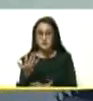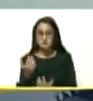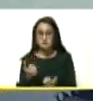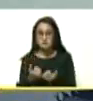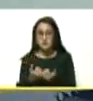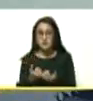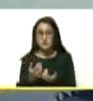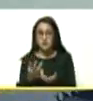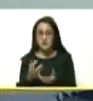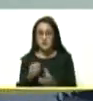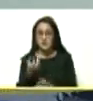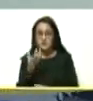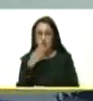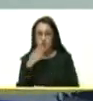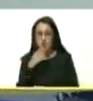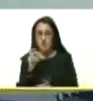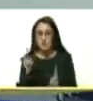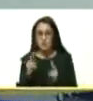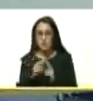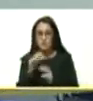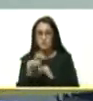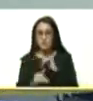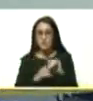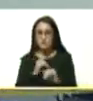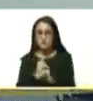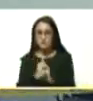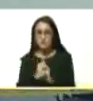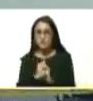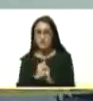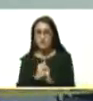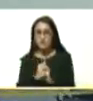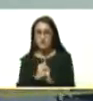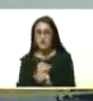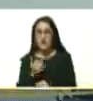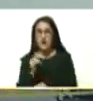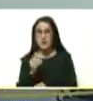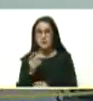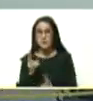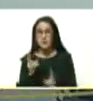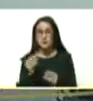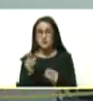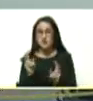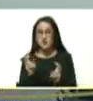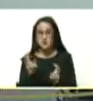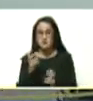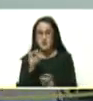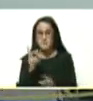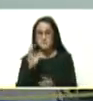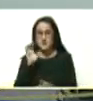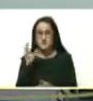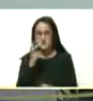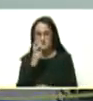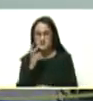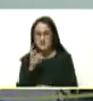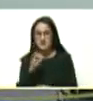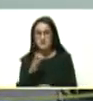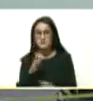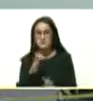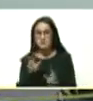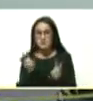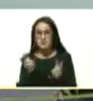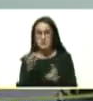los frutales. Con los encuentros internacionales que hemos tenido, hay mucha demanda de los países que nos visitan por frutas. El